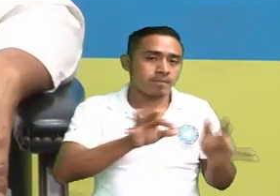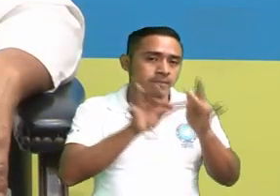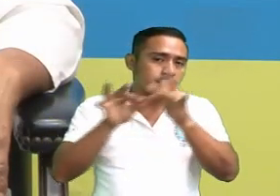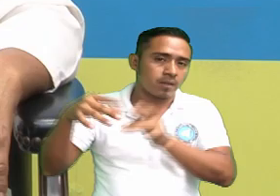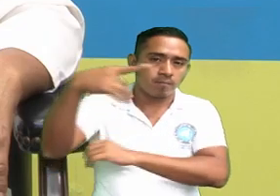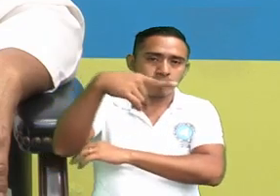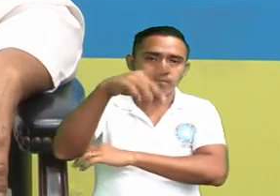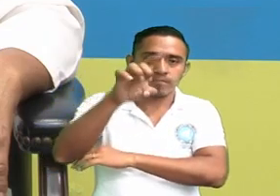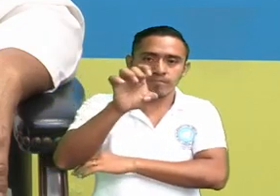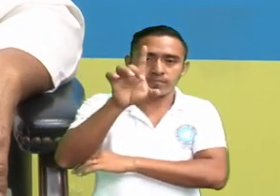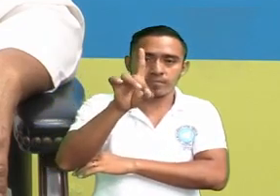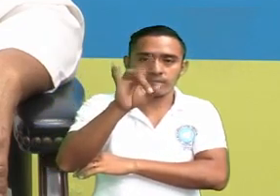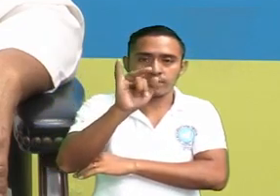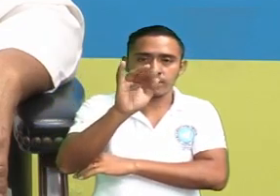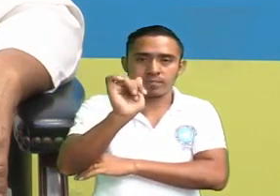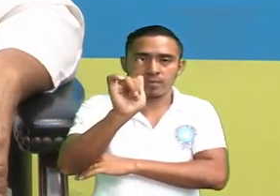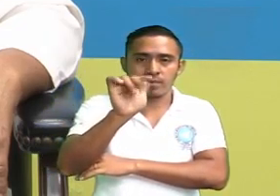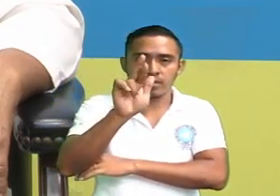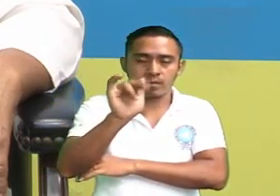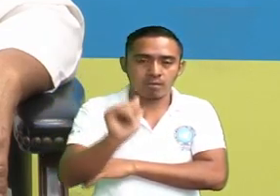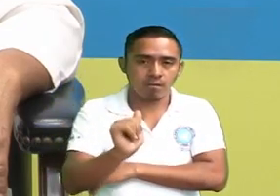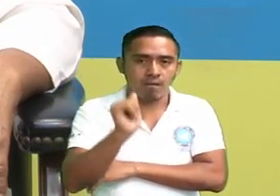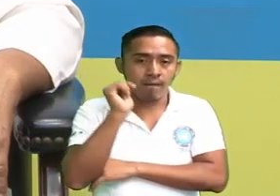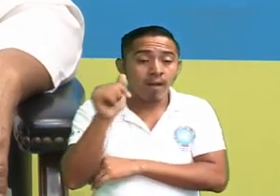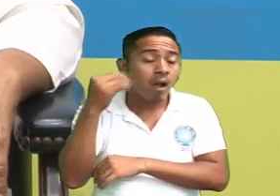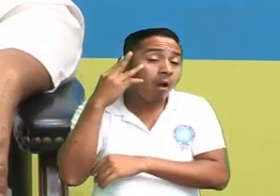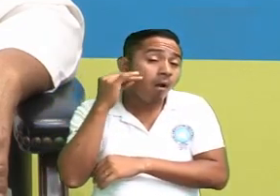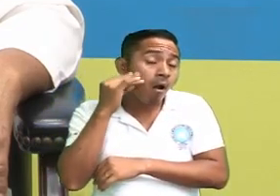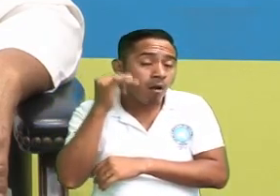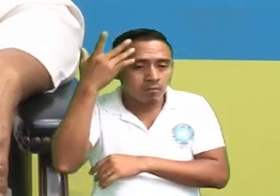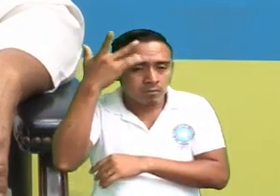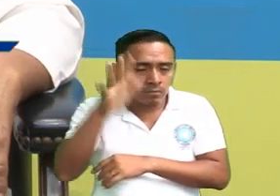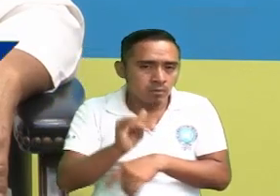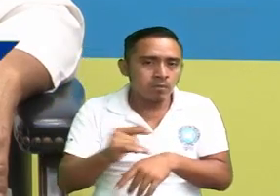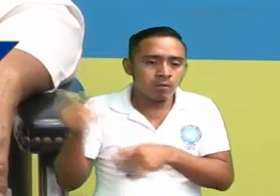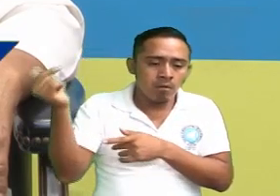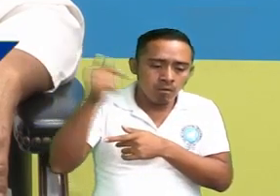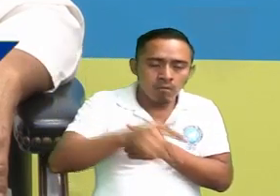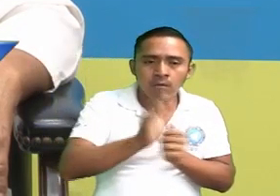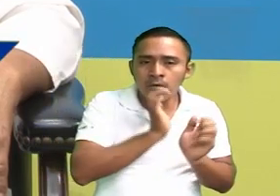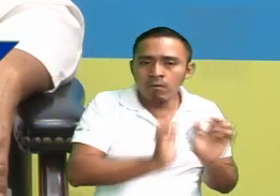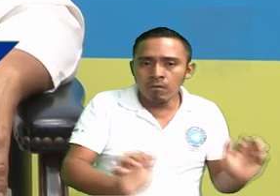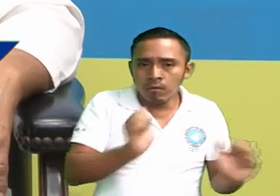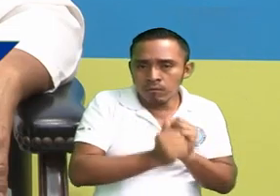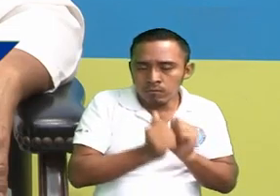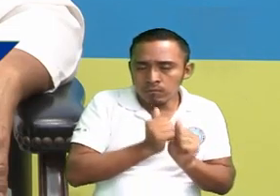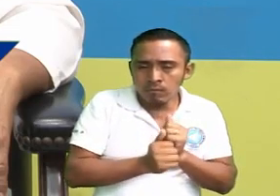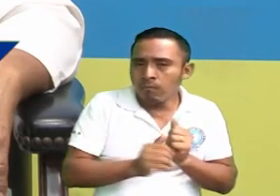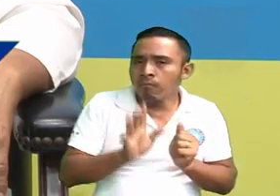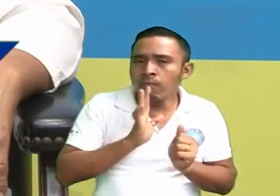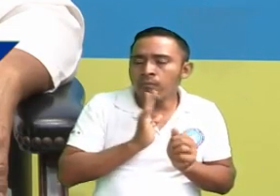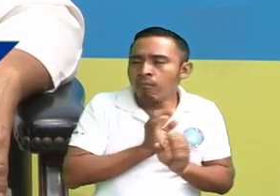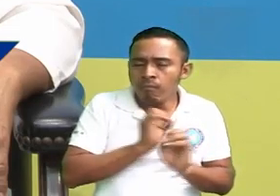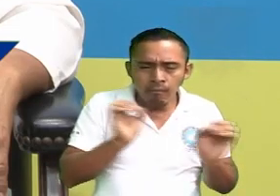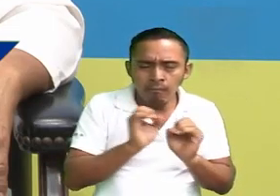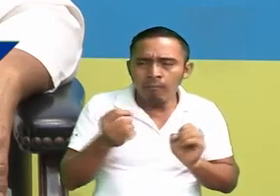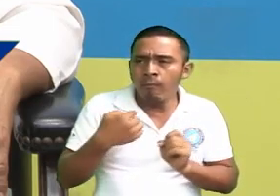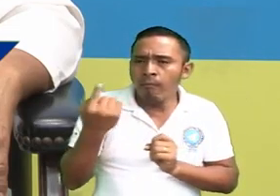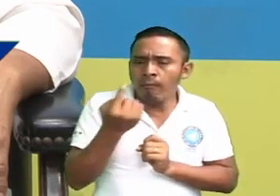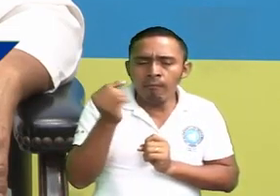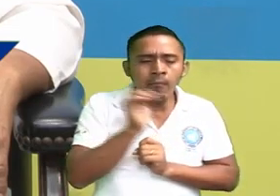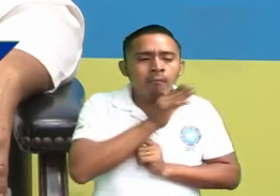por señas, él dice las cosas. Entonces ahí es donde los padres deben tener una alerta y llevarlos